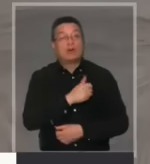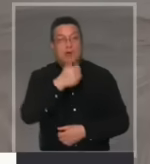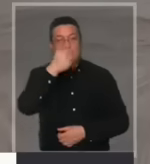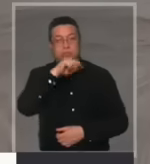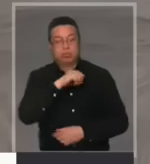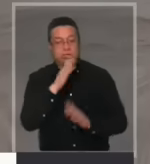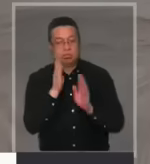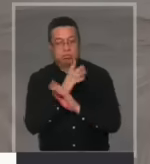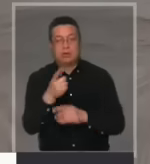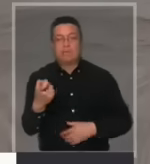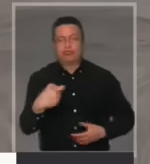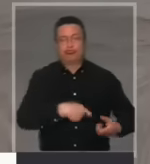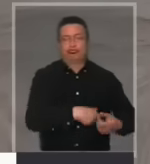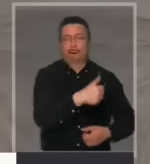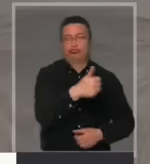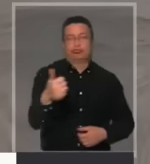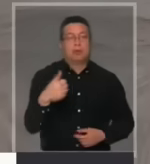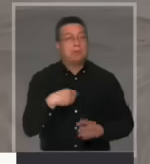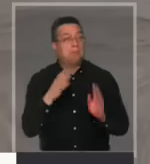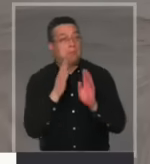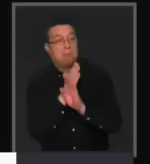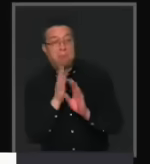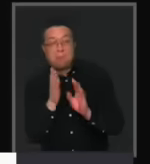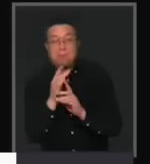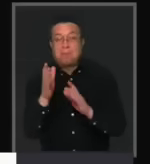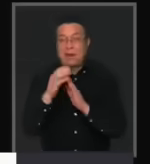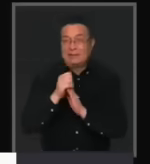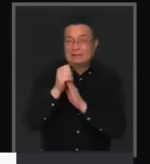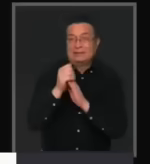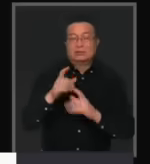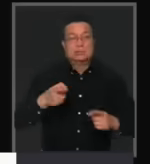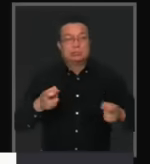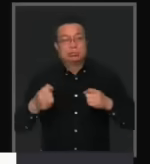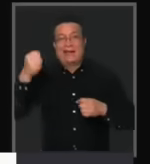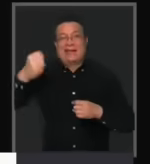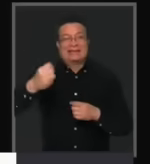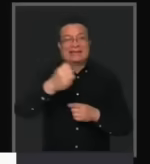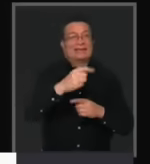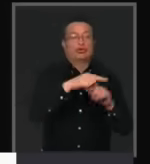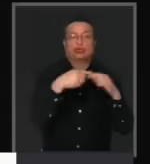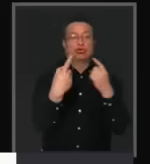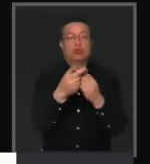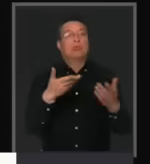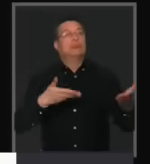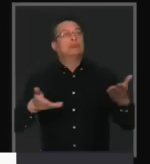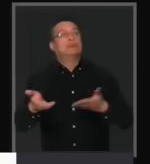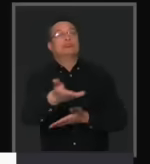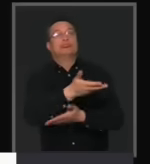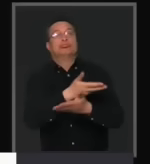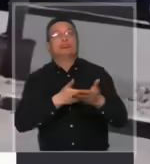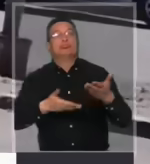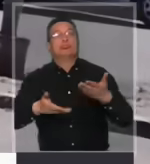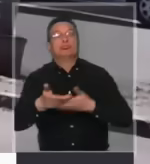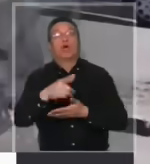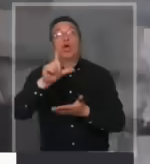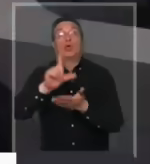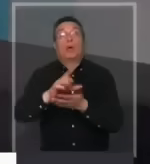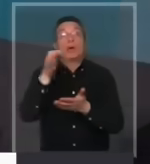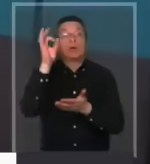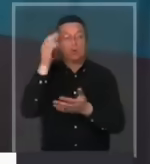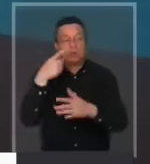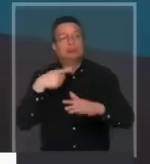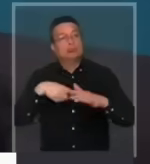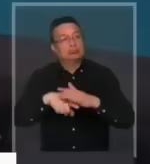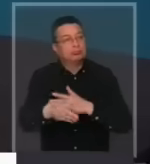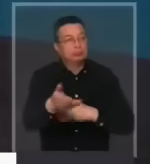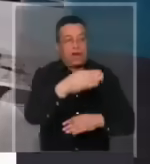tipos armados, entre los líderes, soldados y sicarios de la agrupación criminal. Ingresó a sus lugares de reunión, se